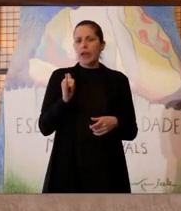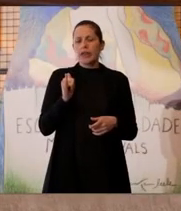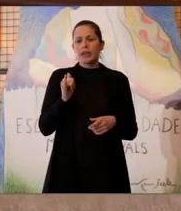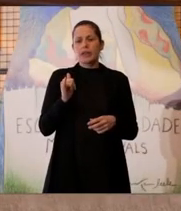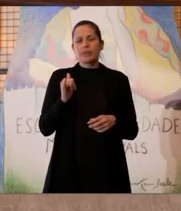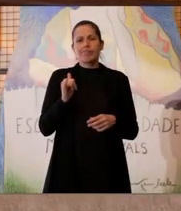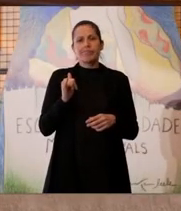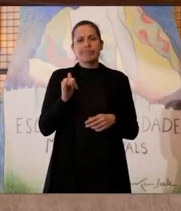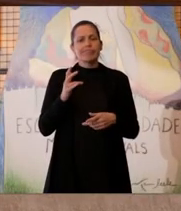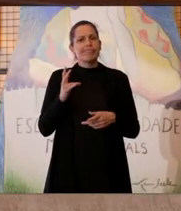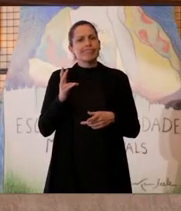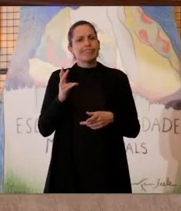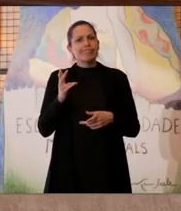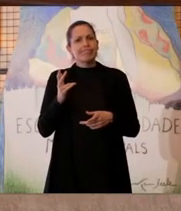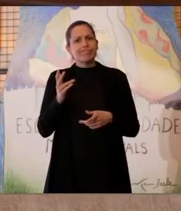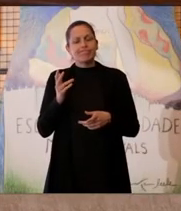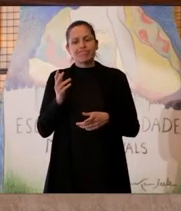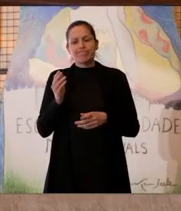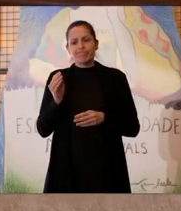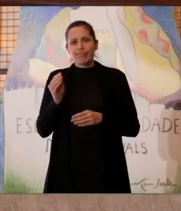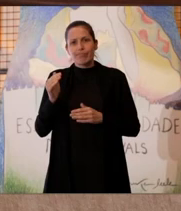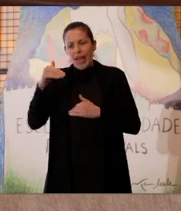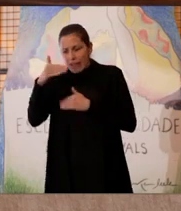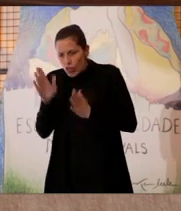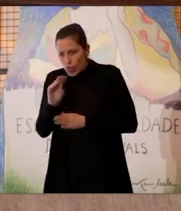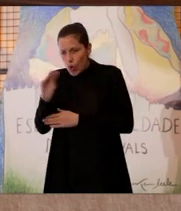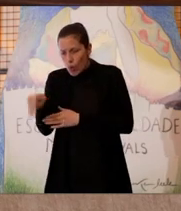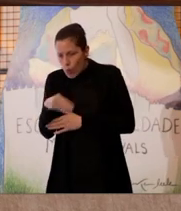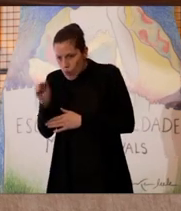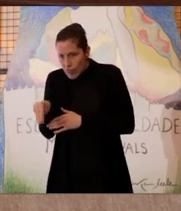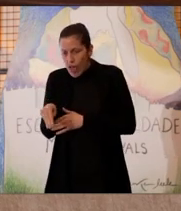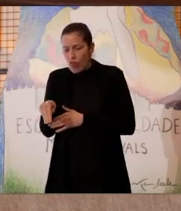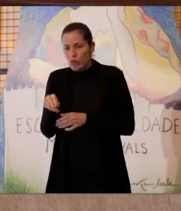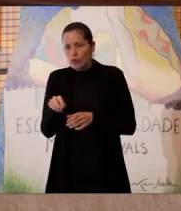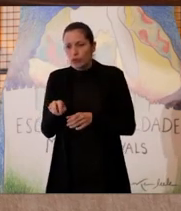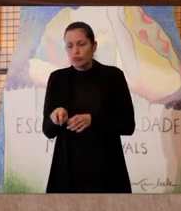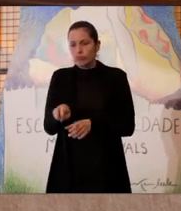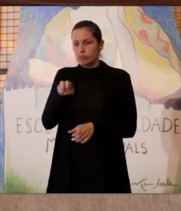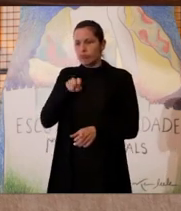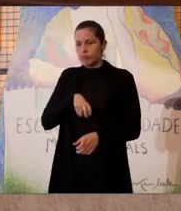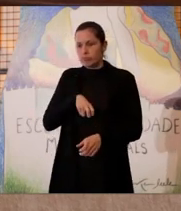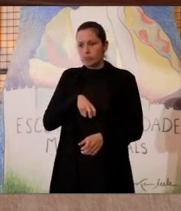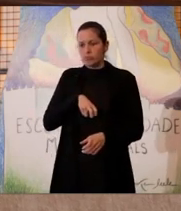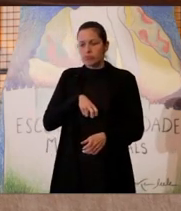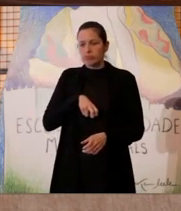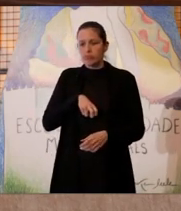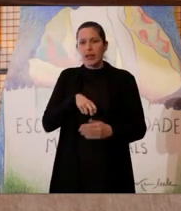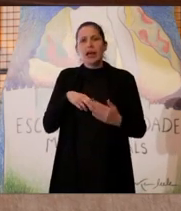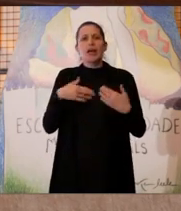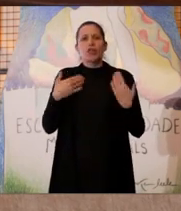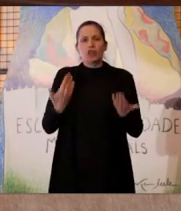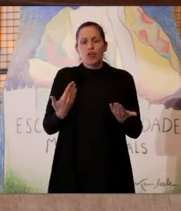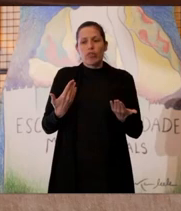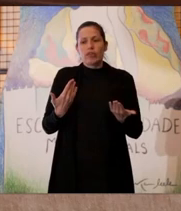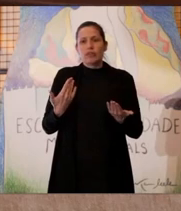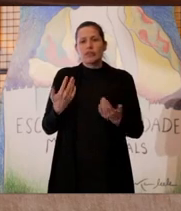hemos entrado en el mercado laboral y nuestro lugar en ese espacio privado doméstico ha sido ocupado por